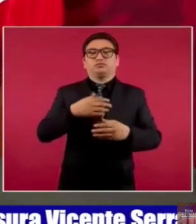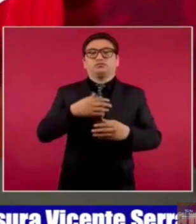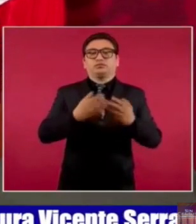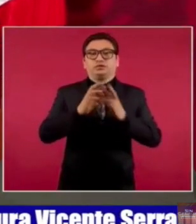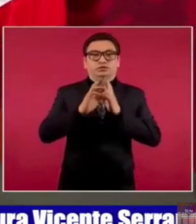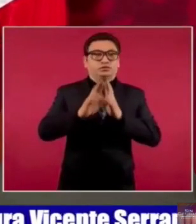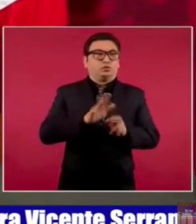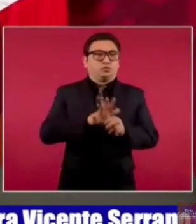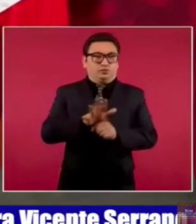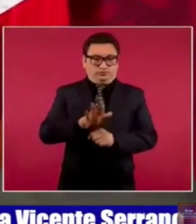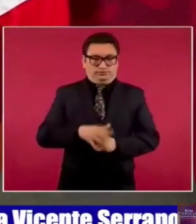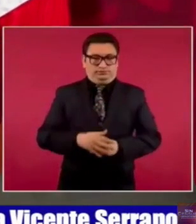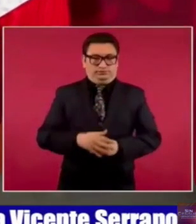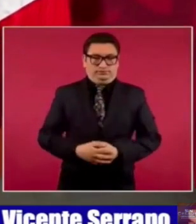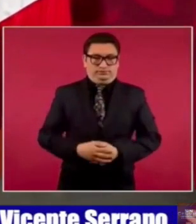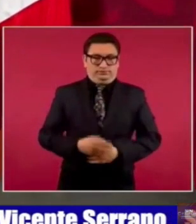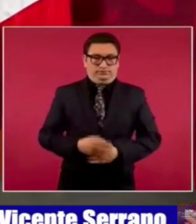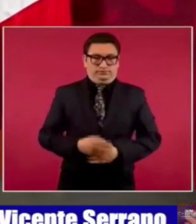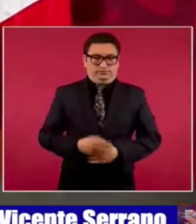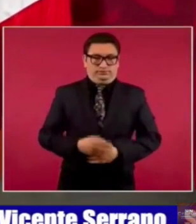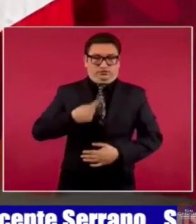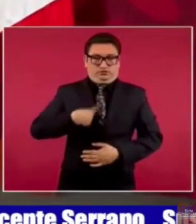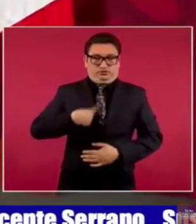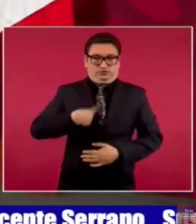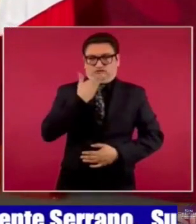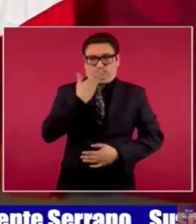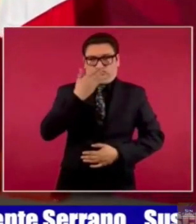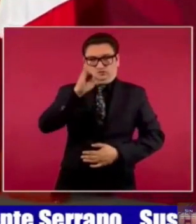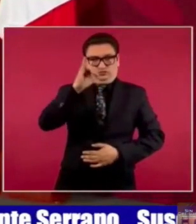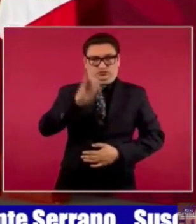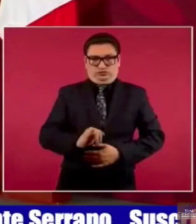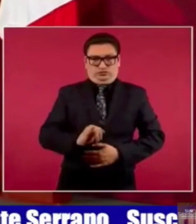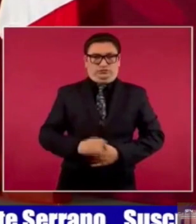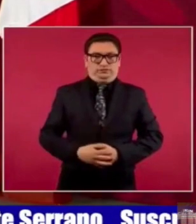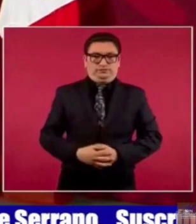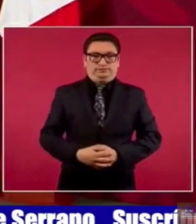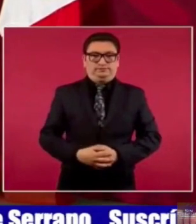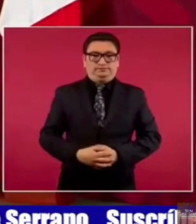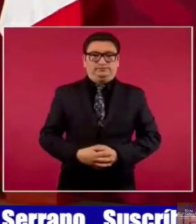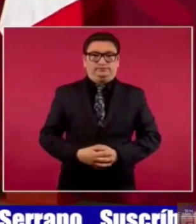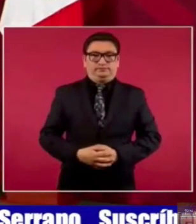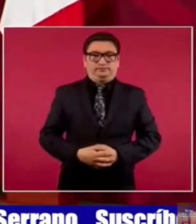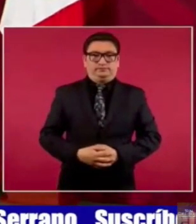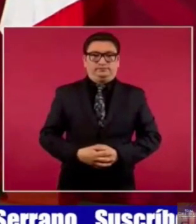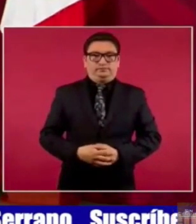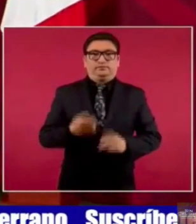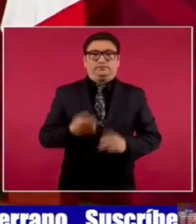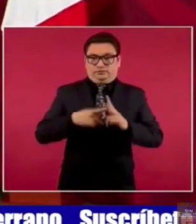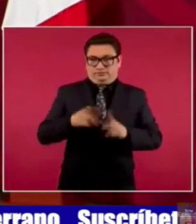tienen. Esto lo hacemos los jueves también. Entonces empezamos con Ricardo.